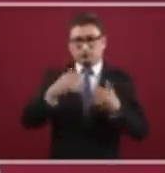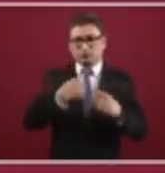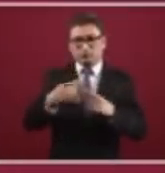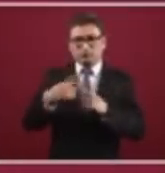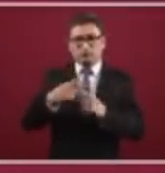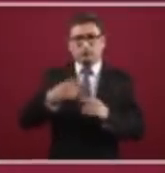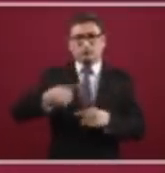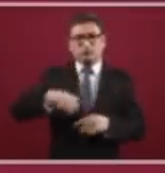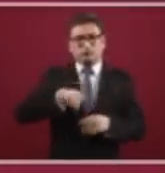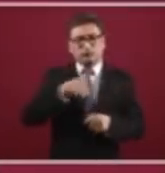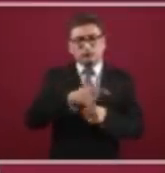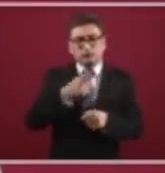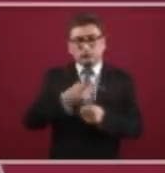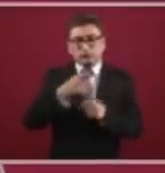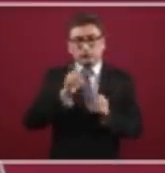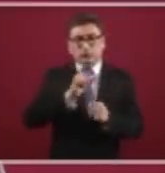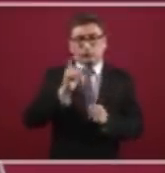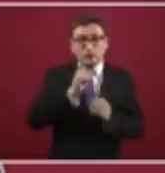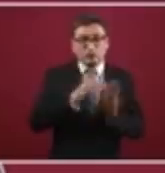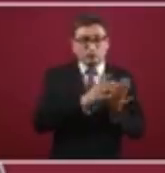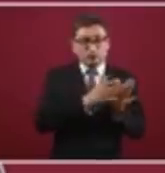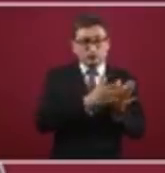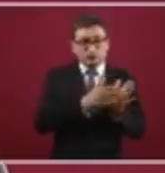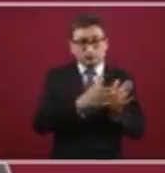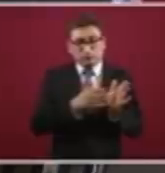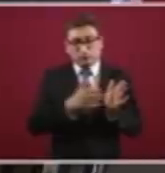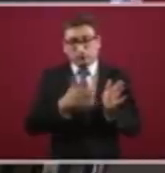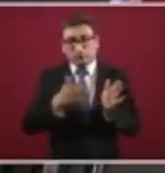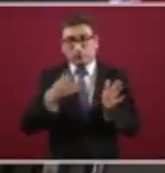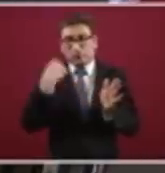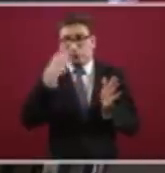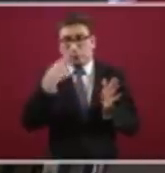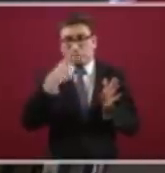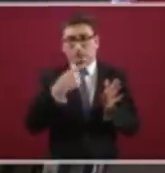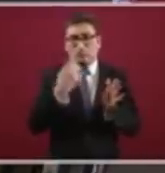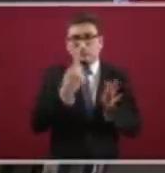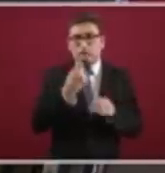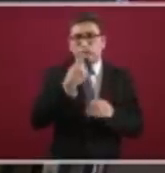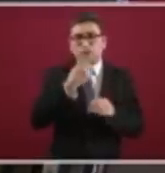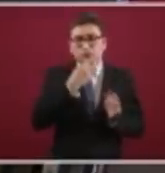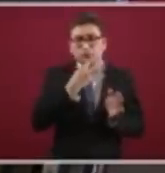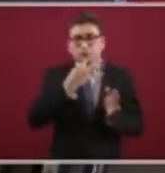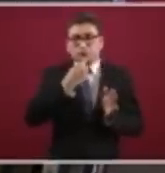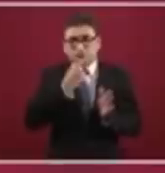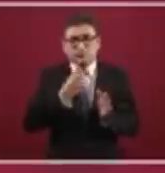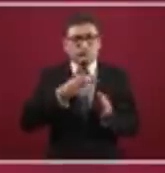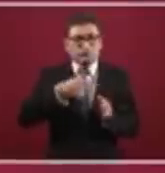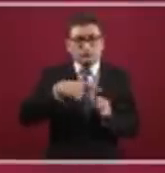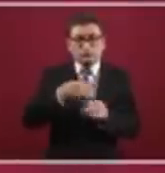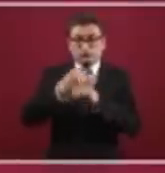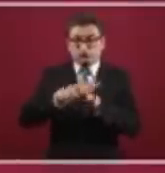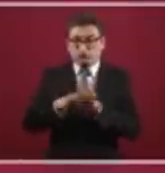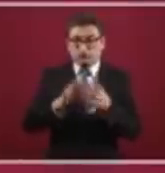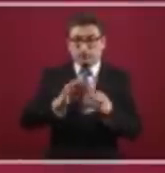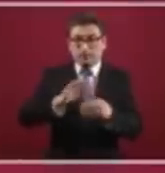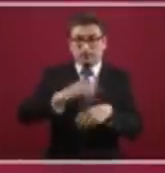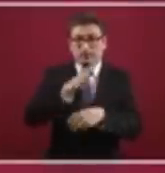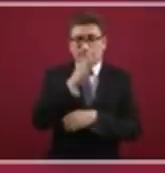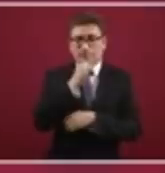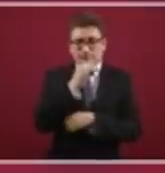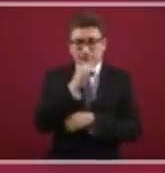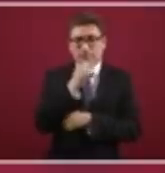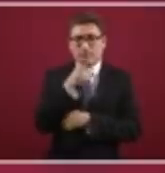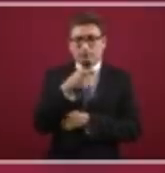identificar las zonas críticas sin los seguimientos minuto a minuto de esta operación no puedo dar los detalles pero si